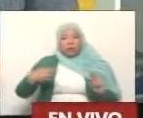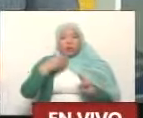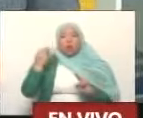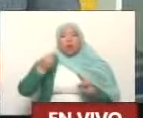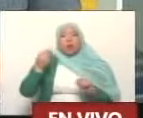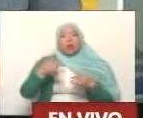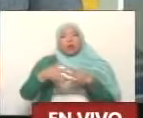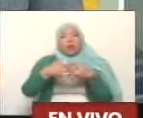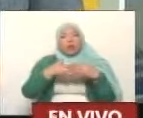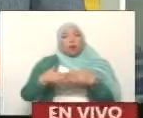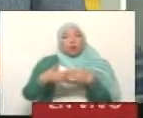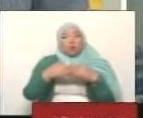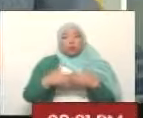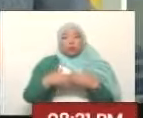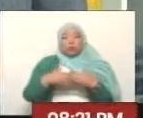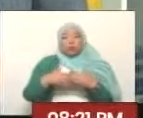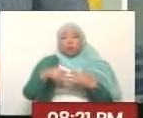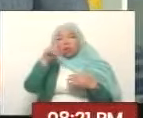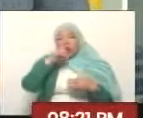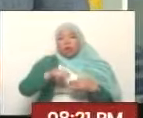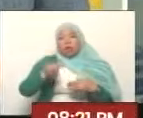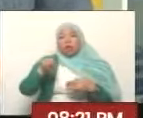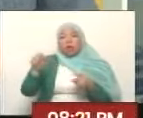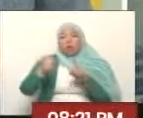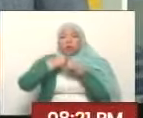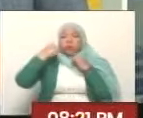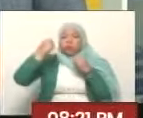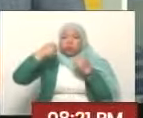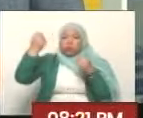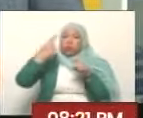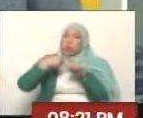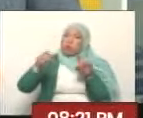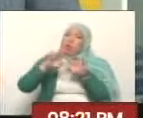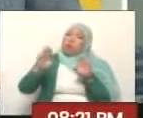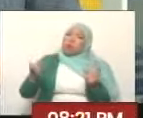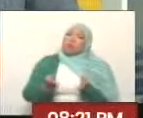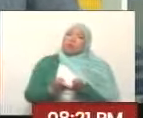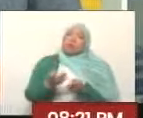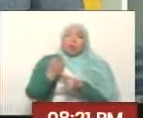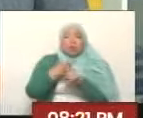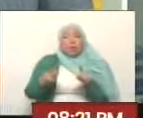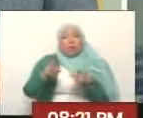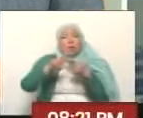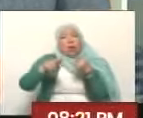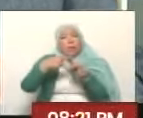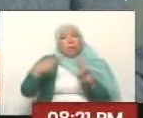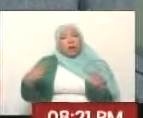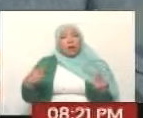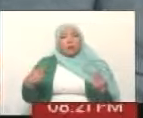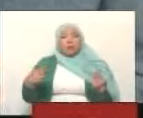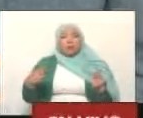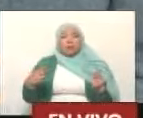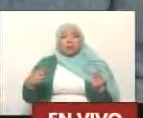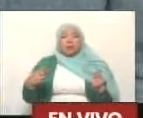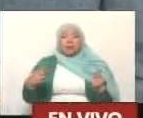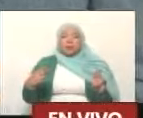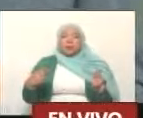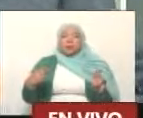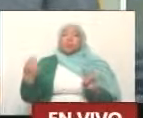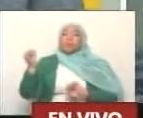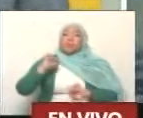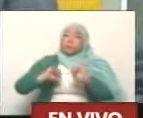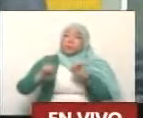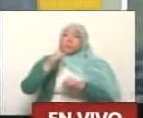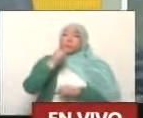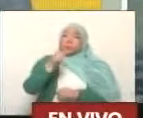juventud estadounidense, desde hace años está luchando por otro mundo posible, por la paz. Así que es una ofensa.